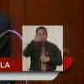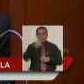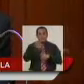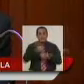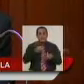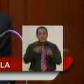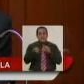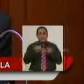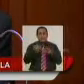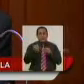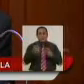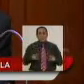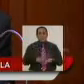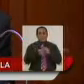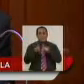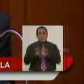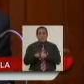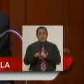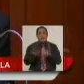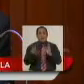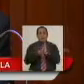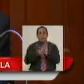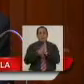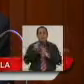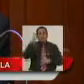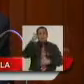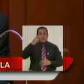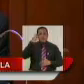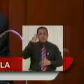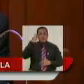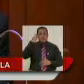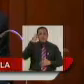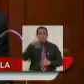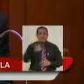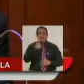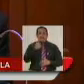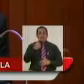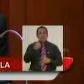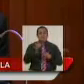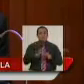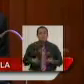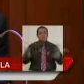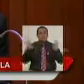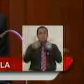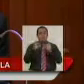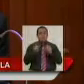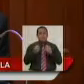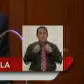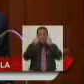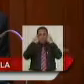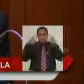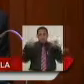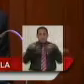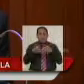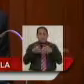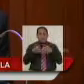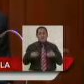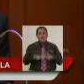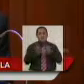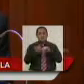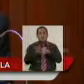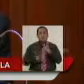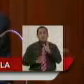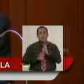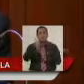gestión y también voluntad política, que es fundamental para tomar decisiones y para